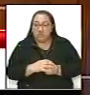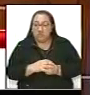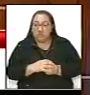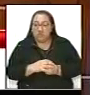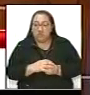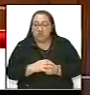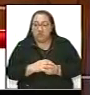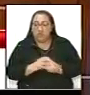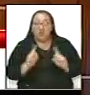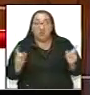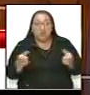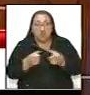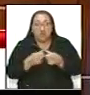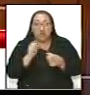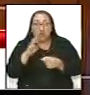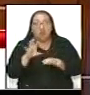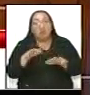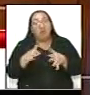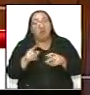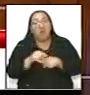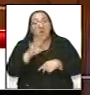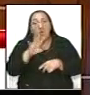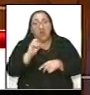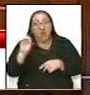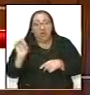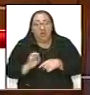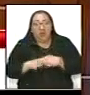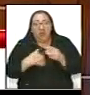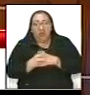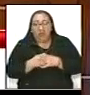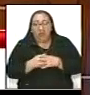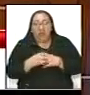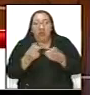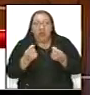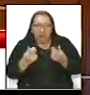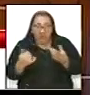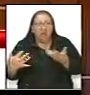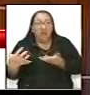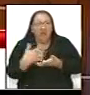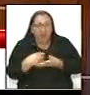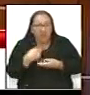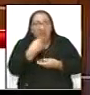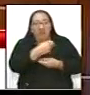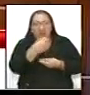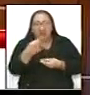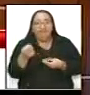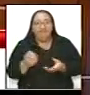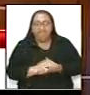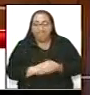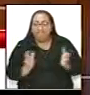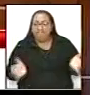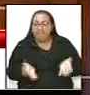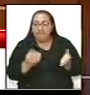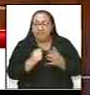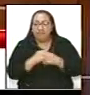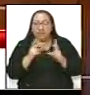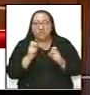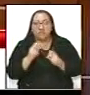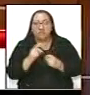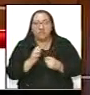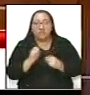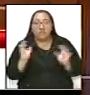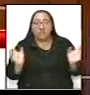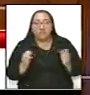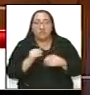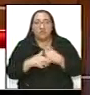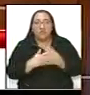la comisión garantizó que por lo menos el 40% de los recursos pueda servir para impulsar el tema de la